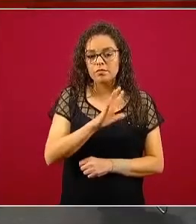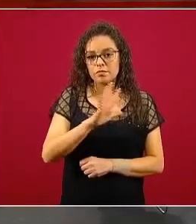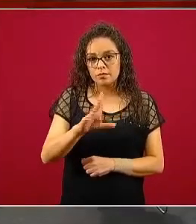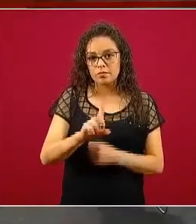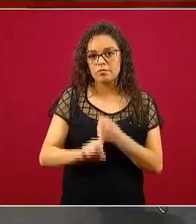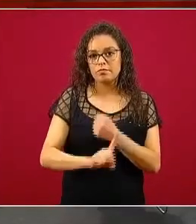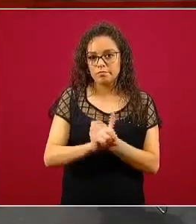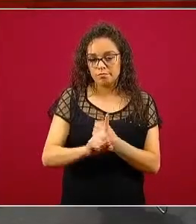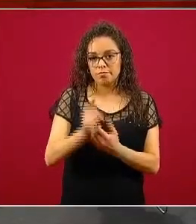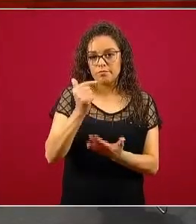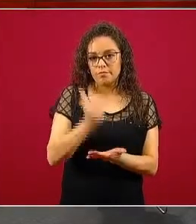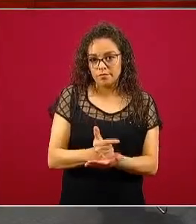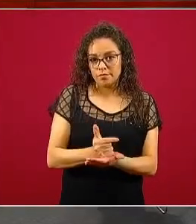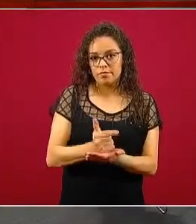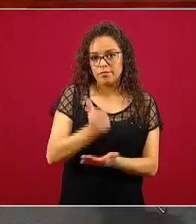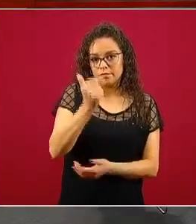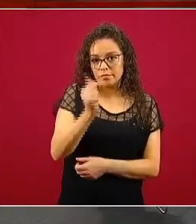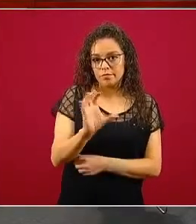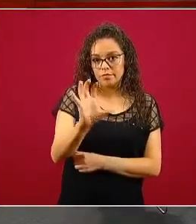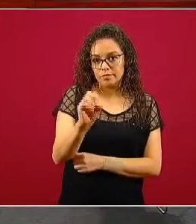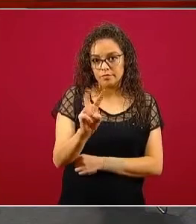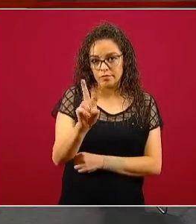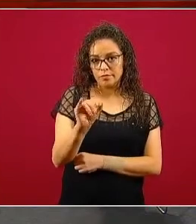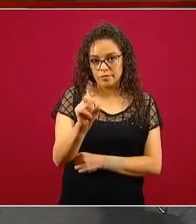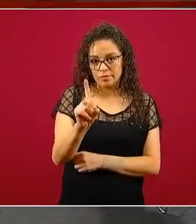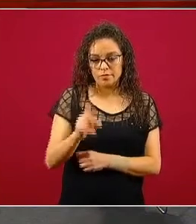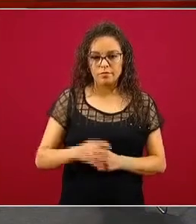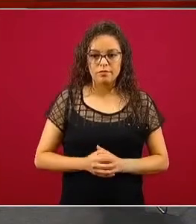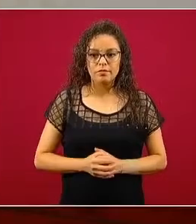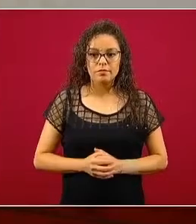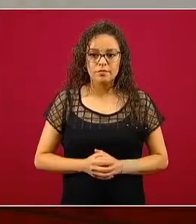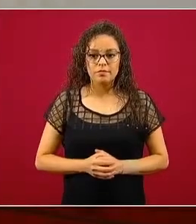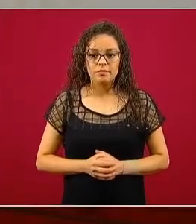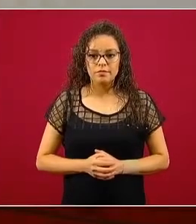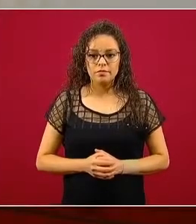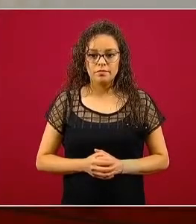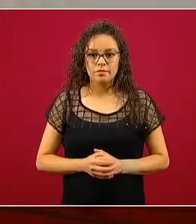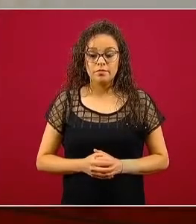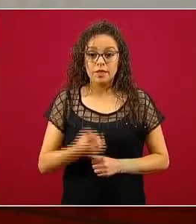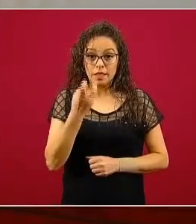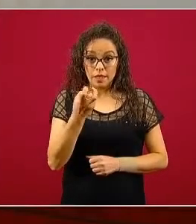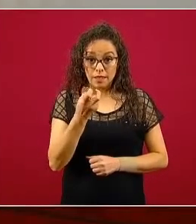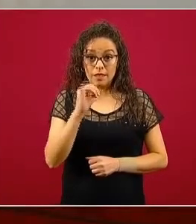COVID. Si esto ocurre, ha esperado demasiado